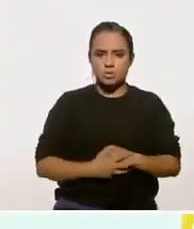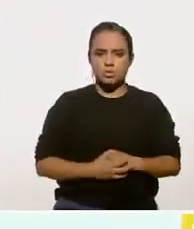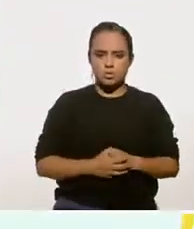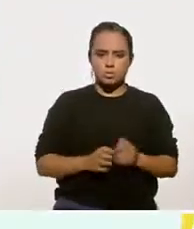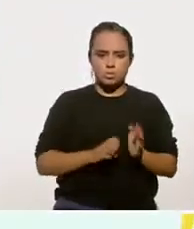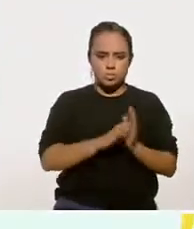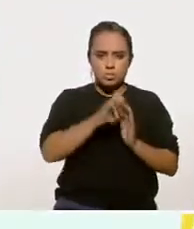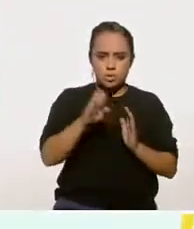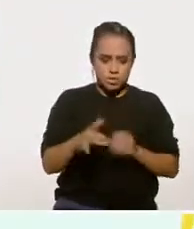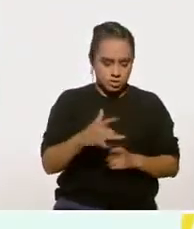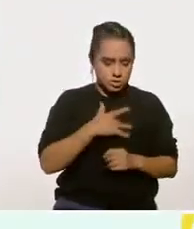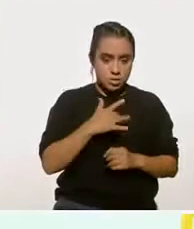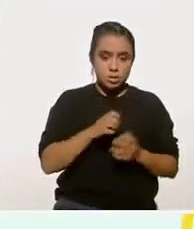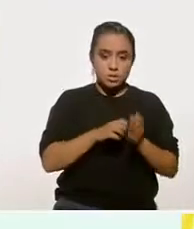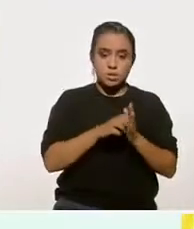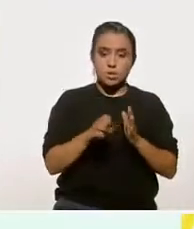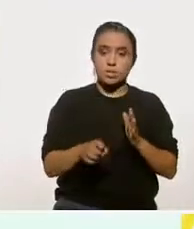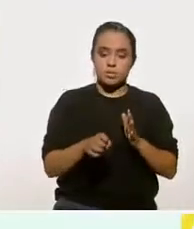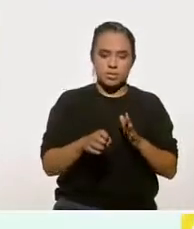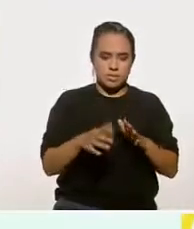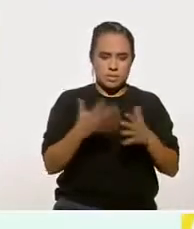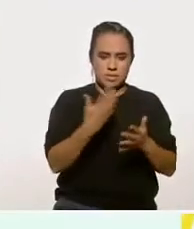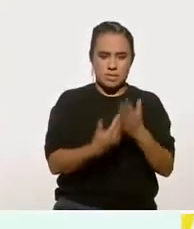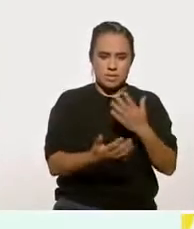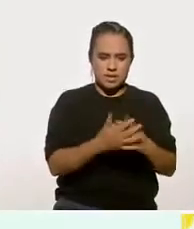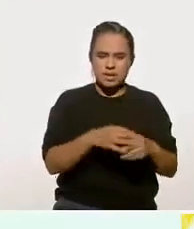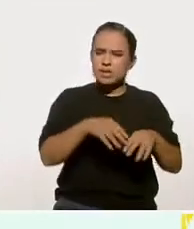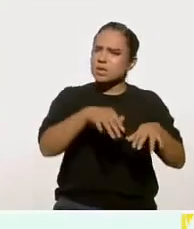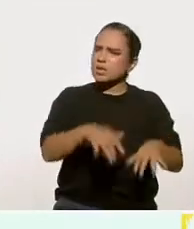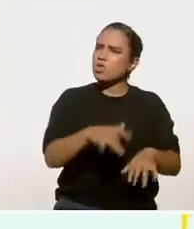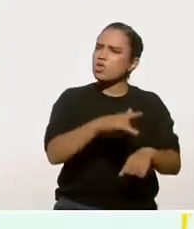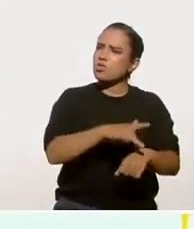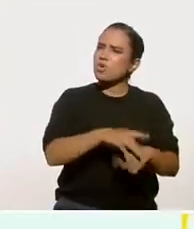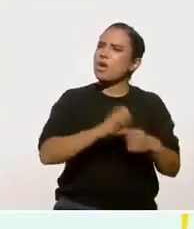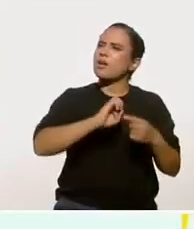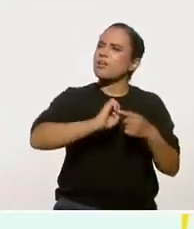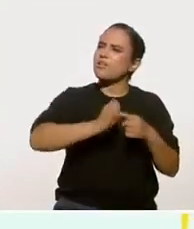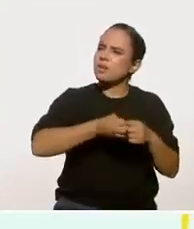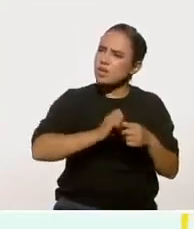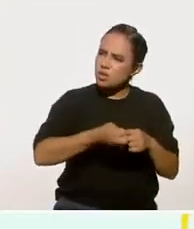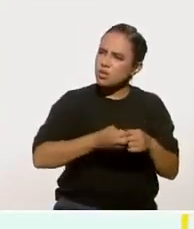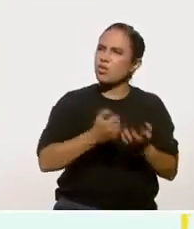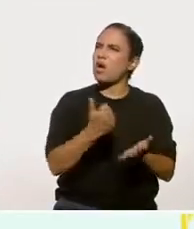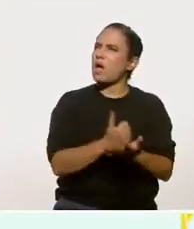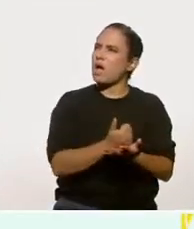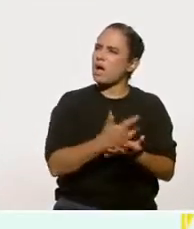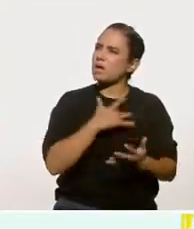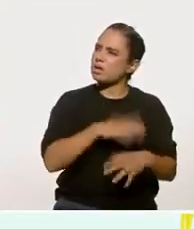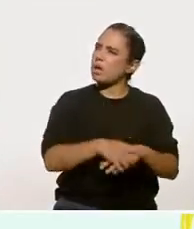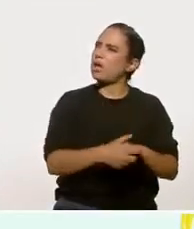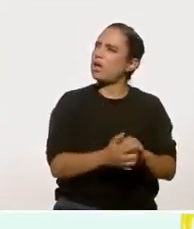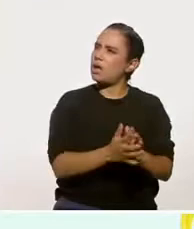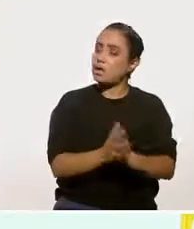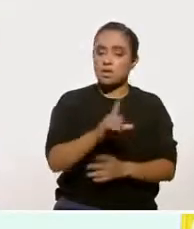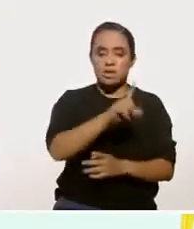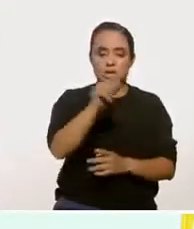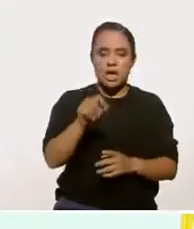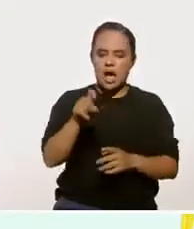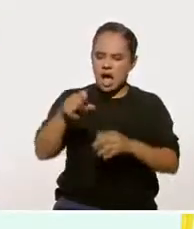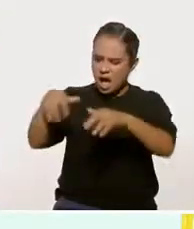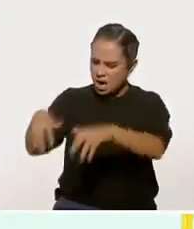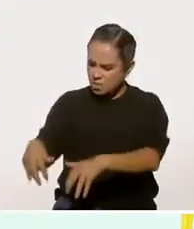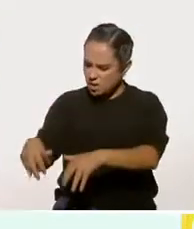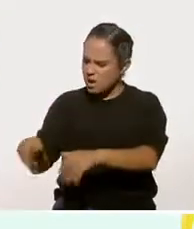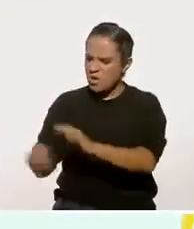actividades sensoriales como meter las manos en semillas, con frijoles, con arroz, después pasarlas en agua, después otra vez a